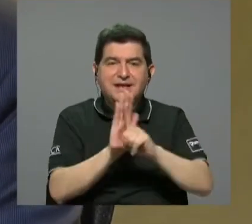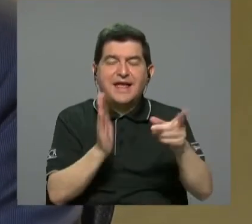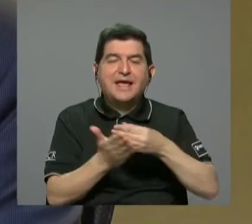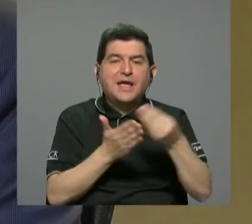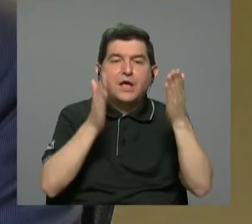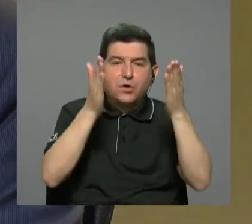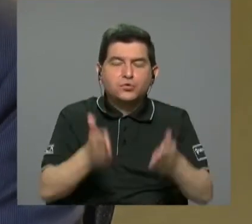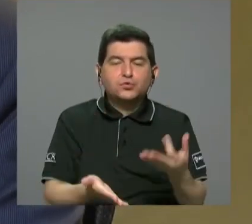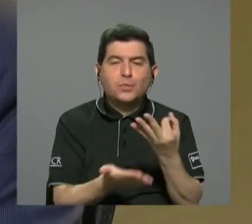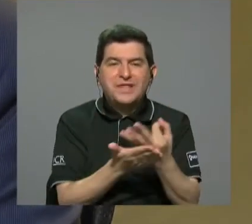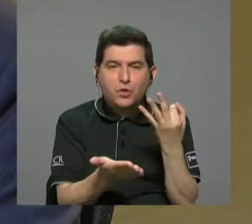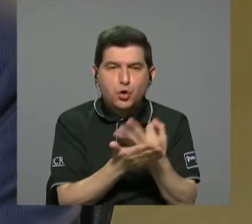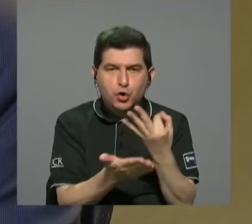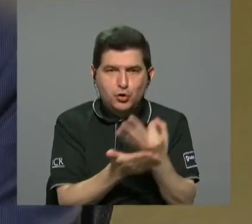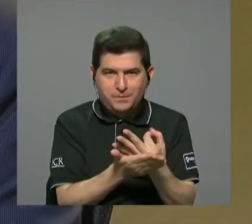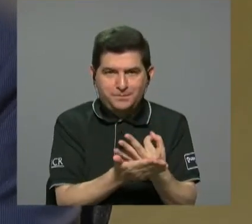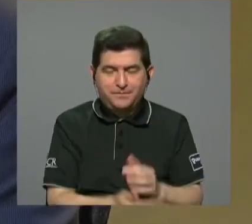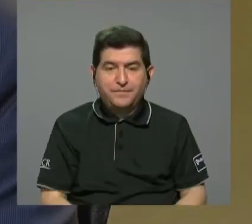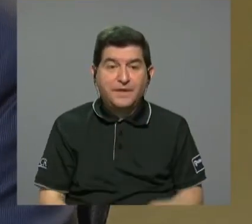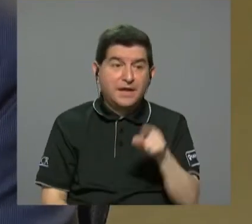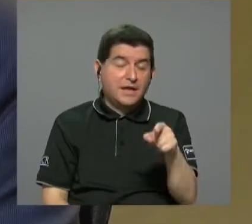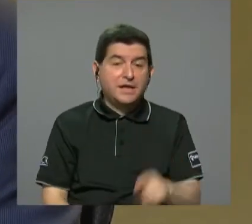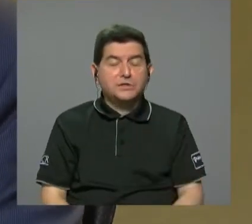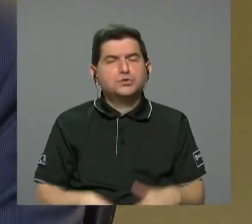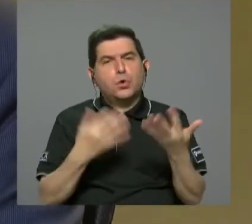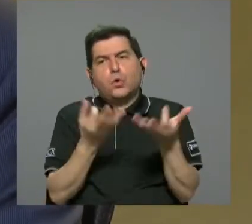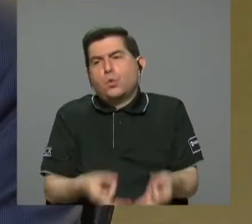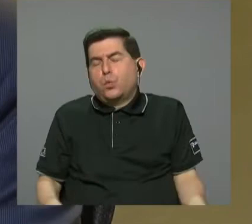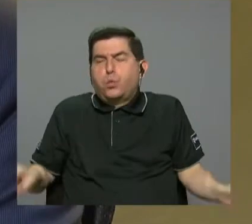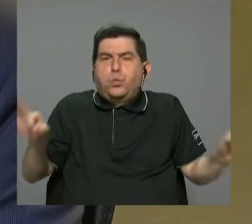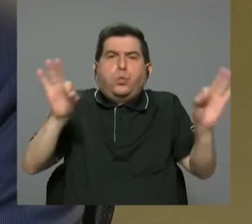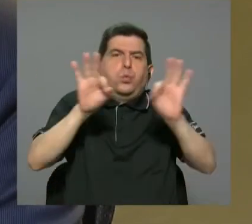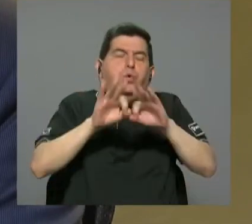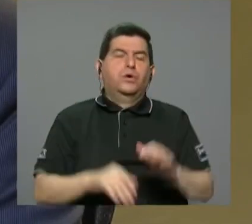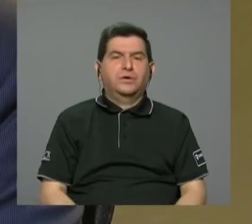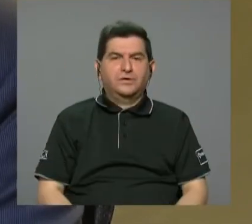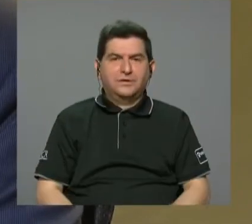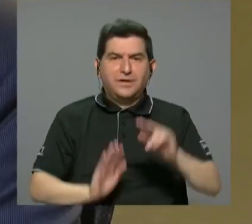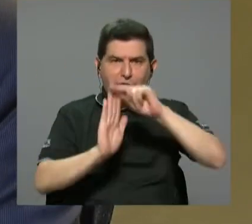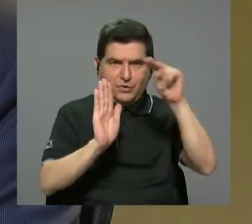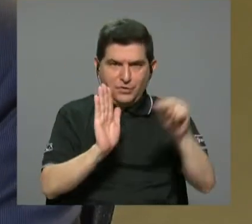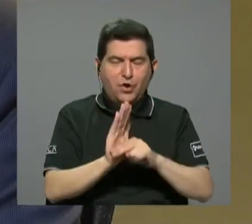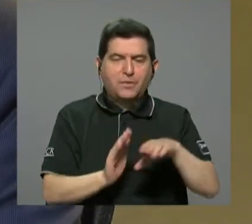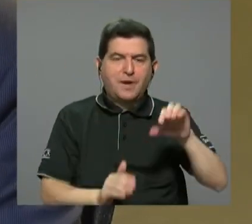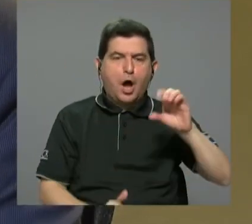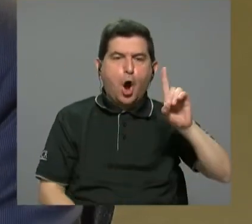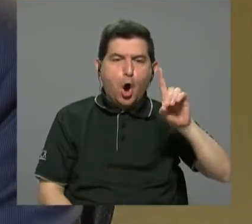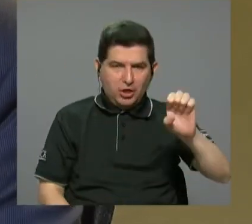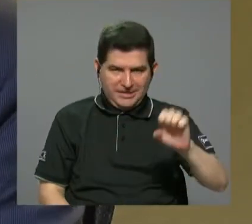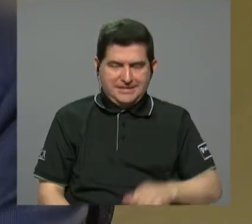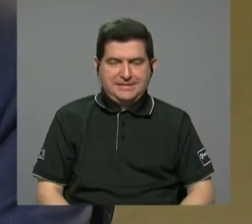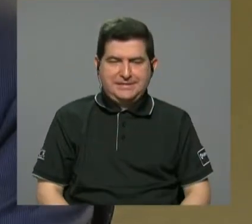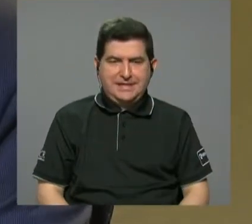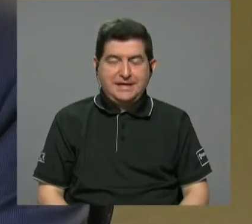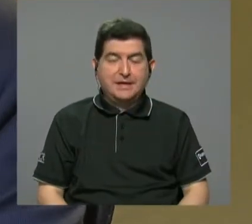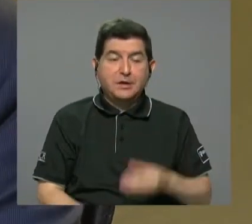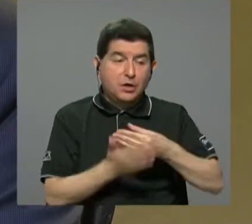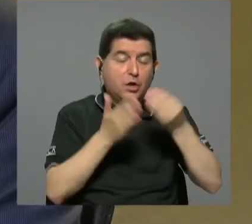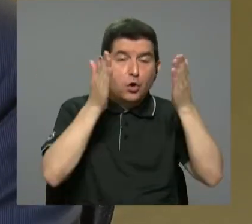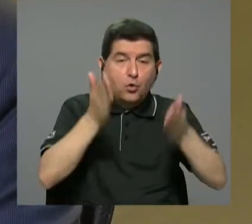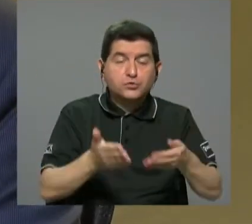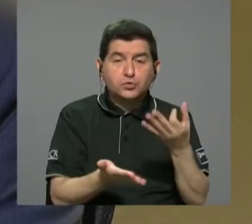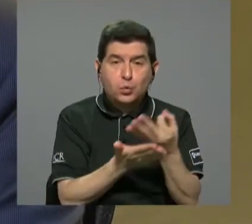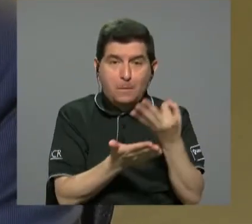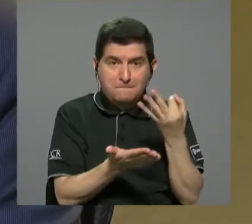financiero. Y eso es recontra importante. O sea, los estándares de la OCDE para consumidor